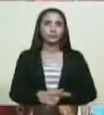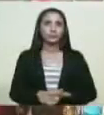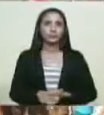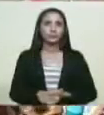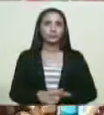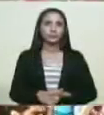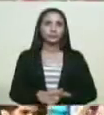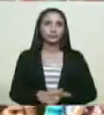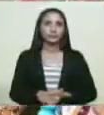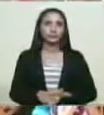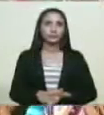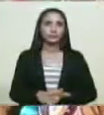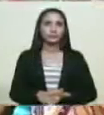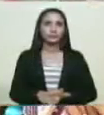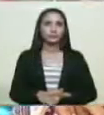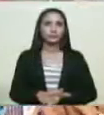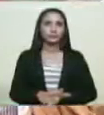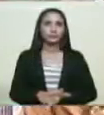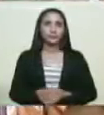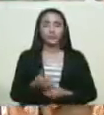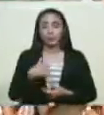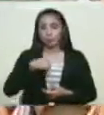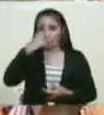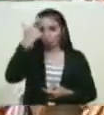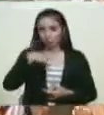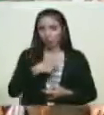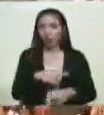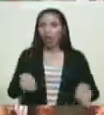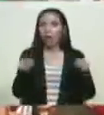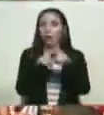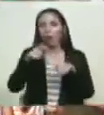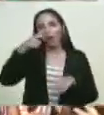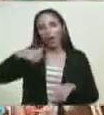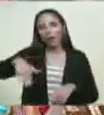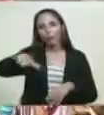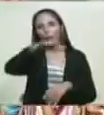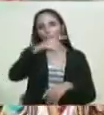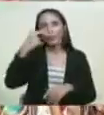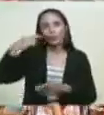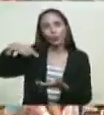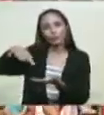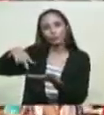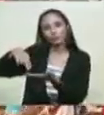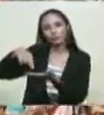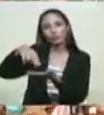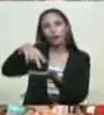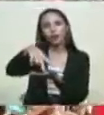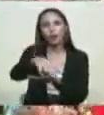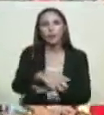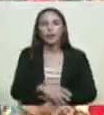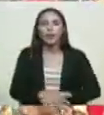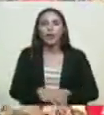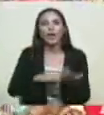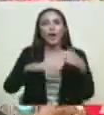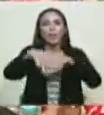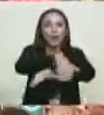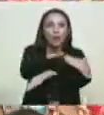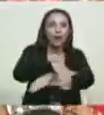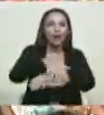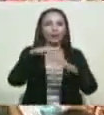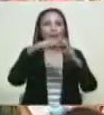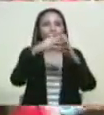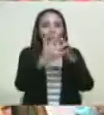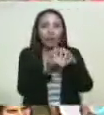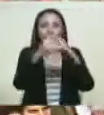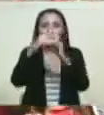Yo soy presidente pueblo. Yo soy de estas calles. Yo soy de estos barrios.